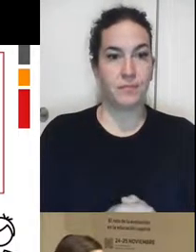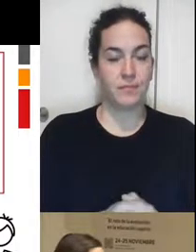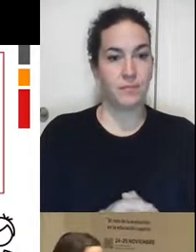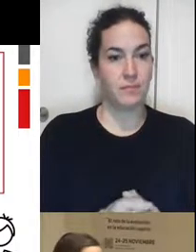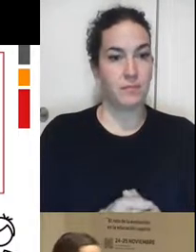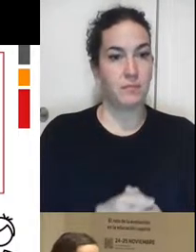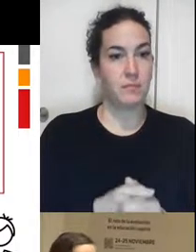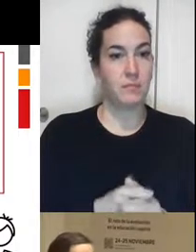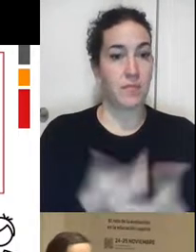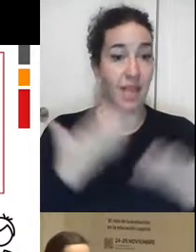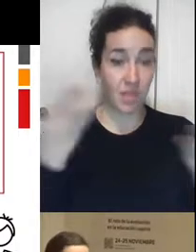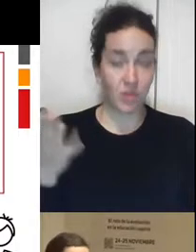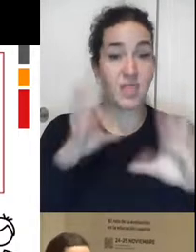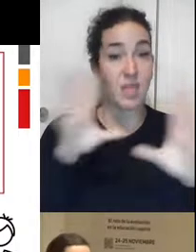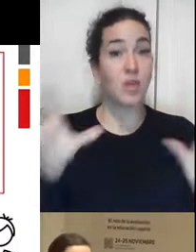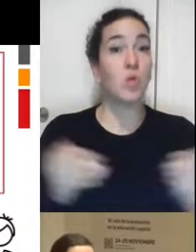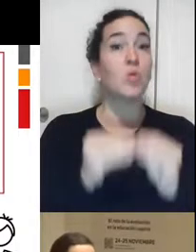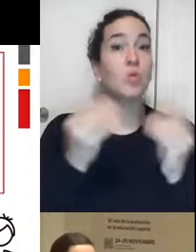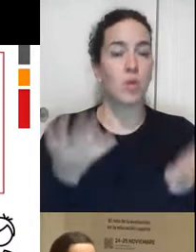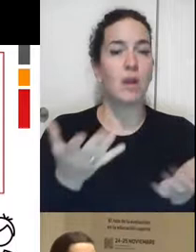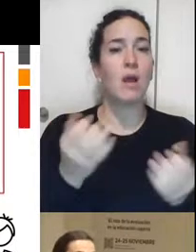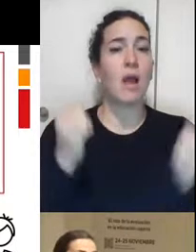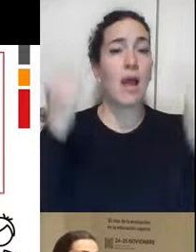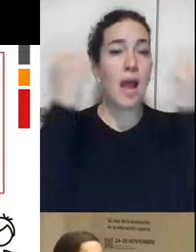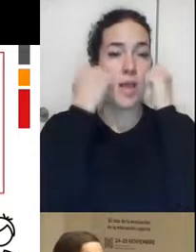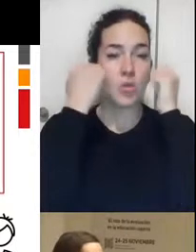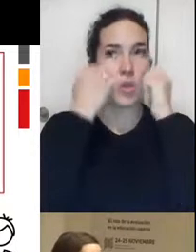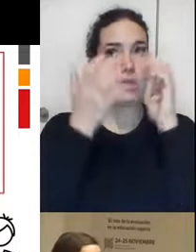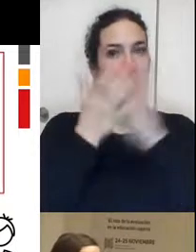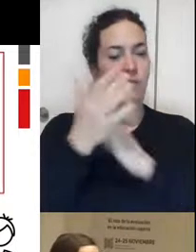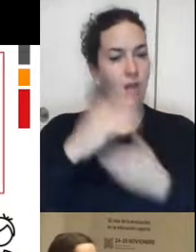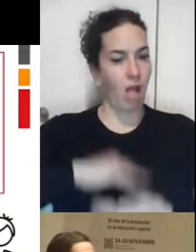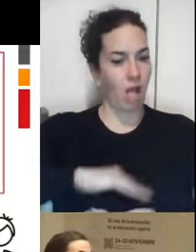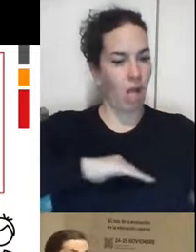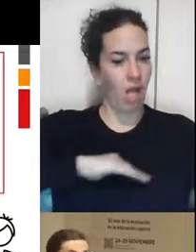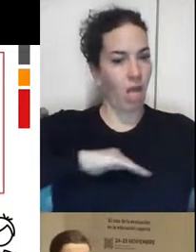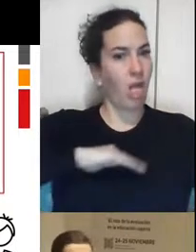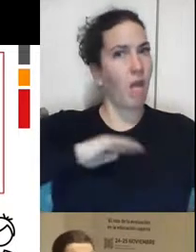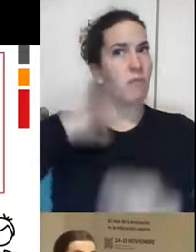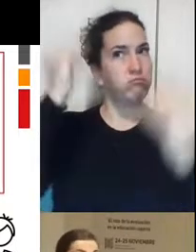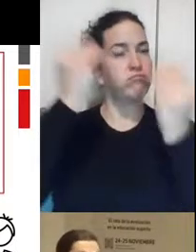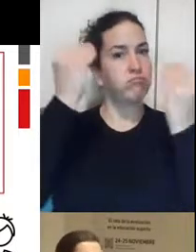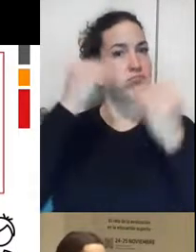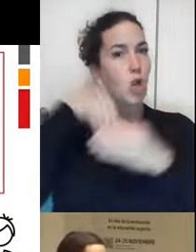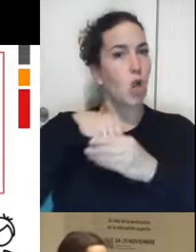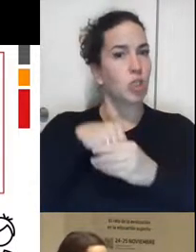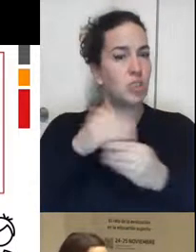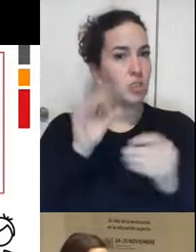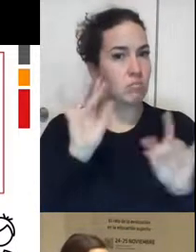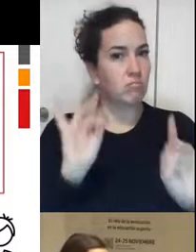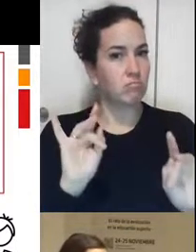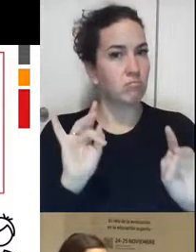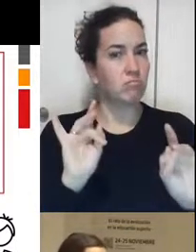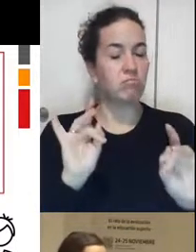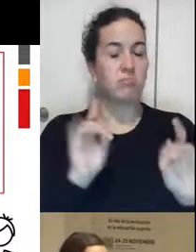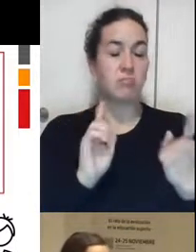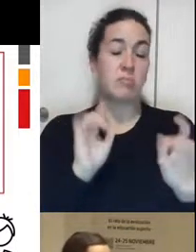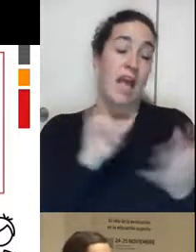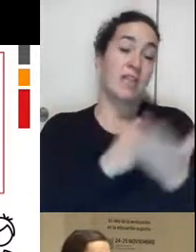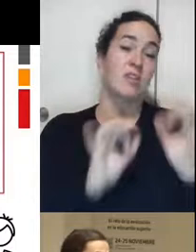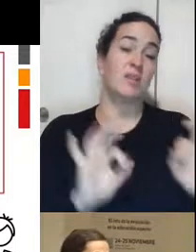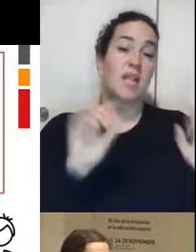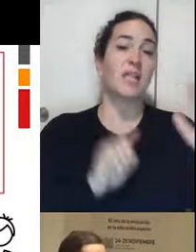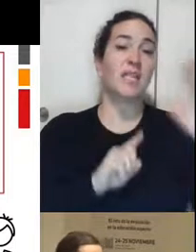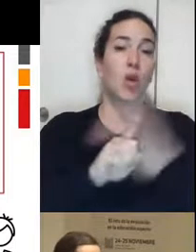Con todo, podemos concluir que los estudiantes no solo han adquirido de manera efectiva los contenidos de la asignatura de desarrollo cognitivo